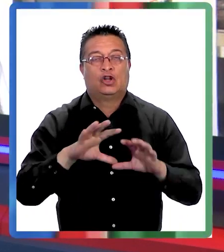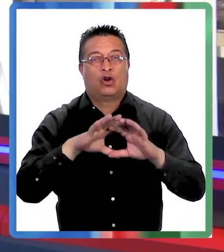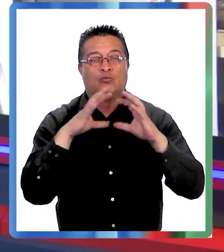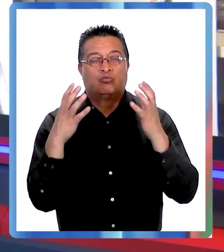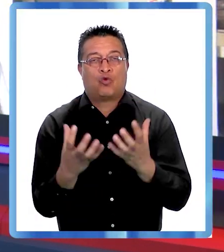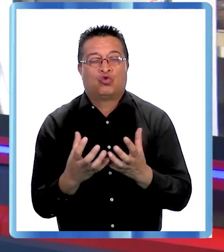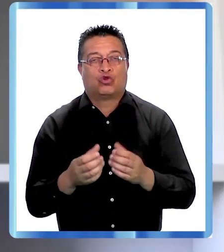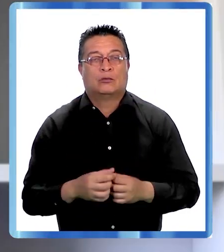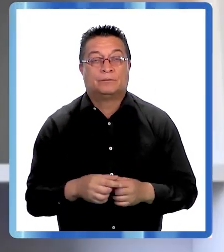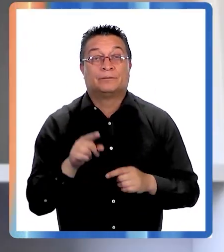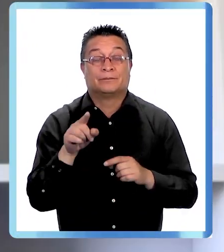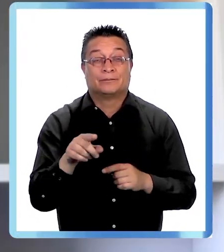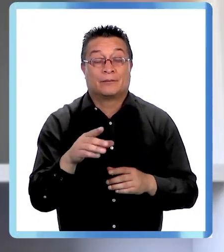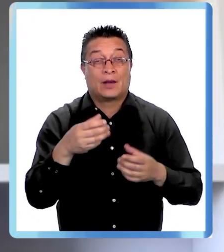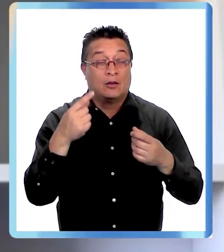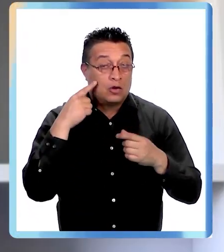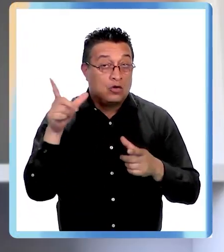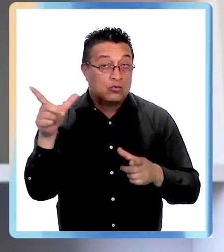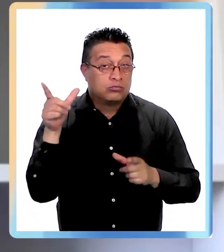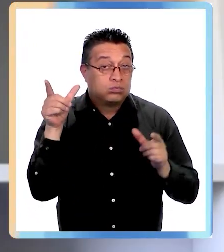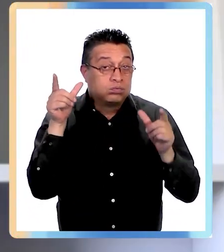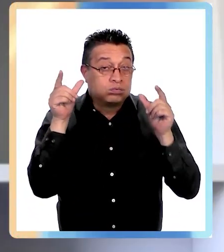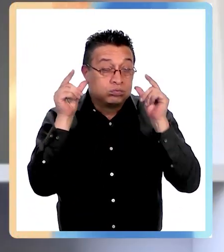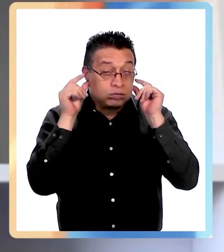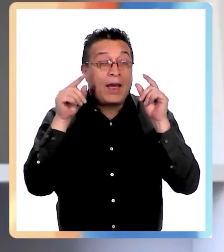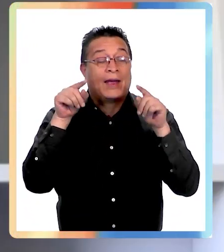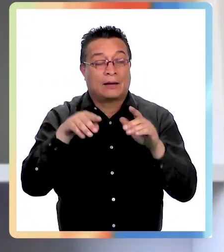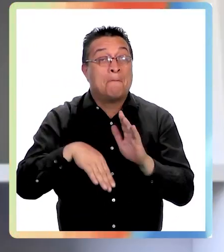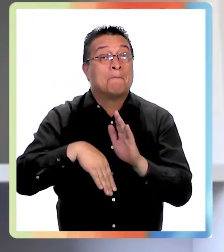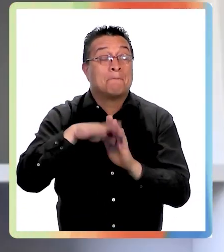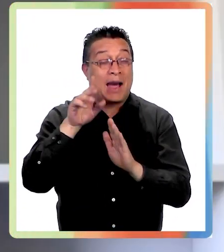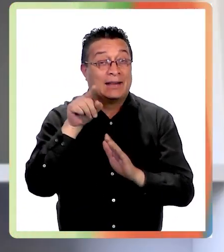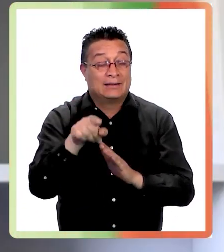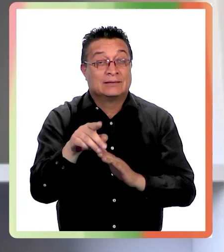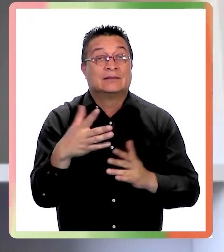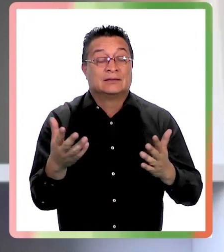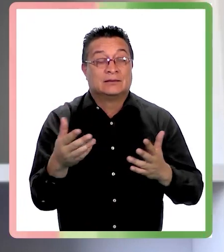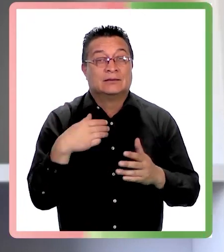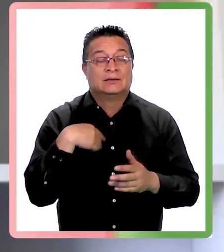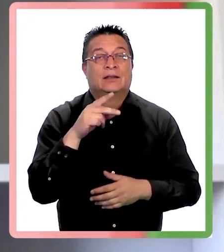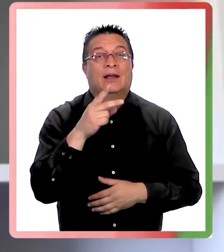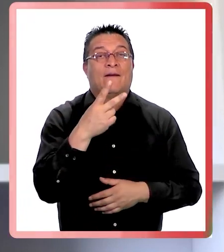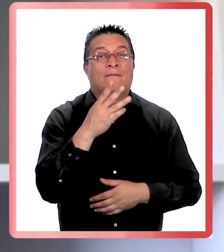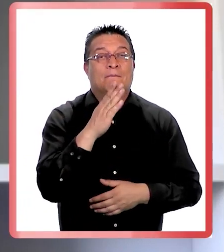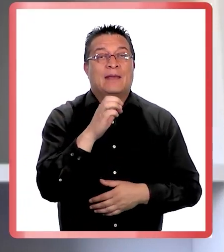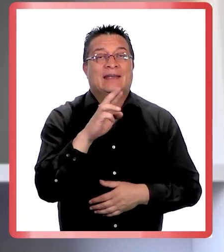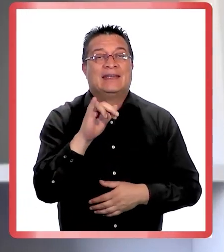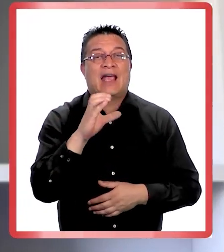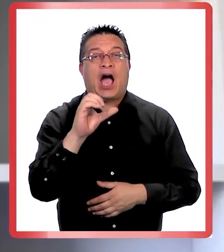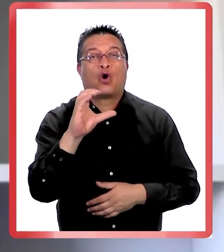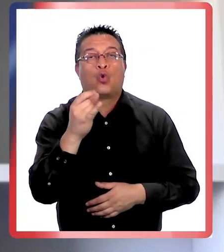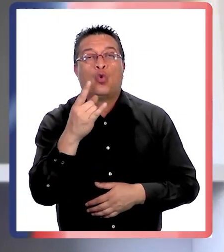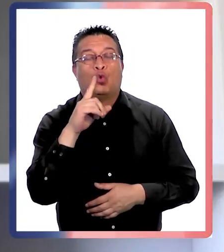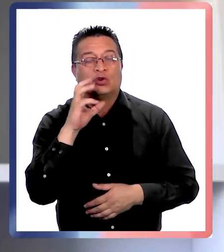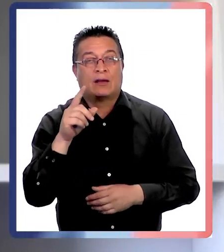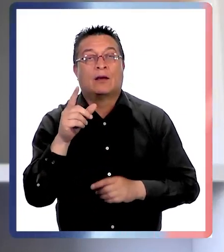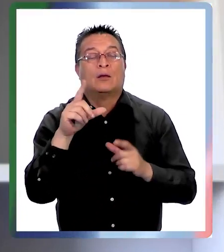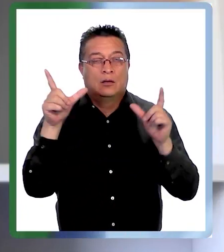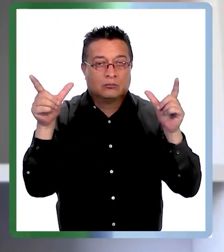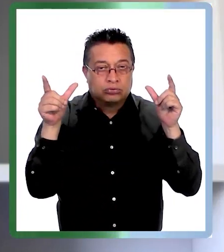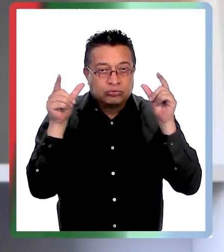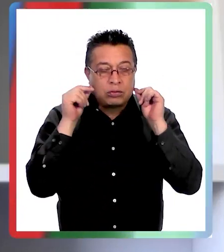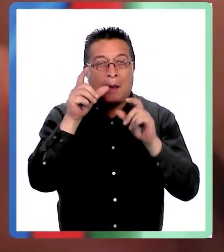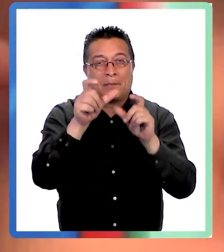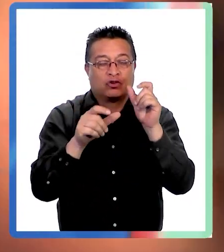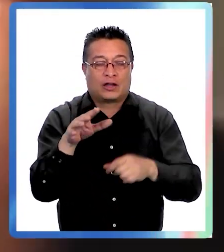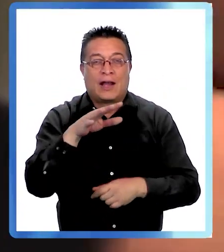también en el mundo? En relación a la pérdida auditiva, una de las más frecuentes claramente es la presbiacusia, que es la pérdida auditiva que afecta a